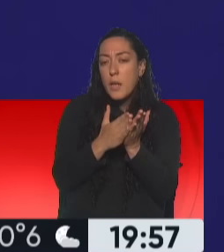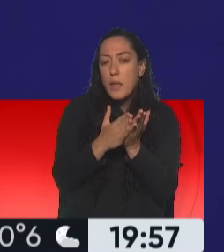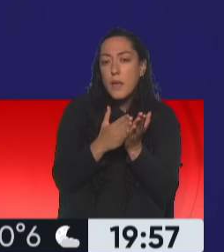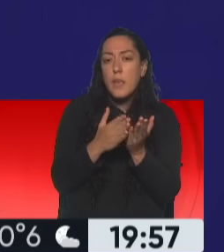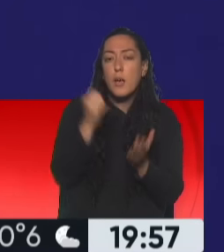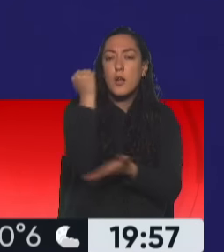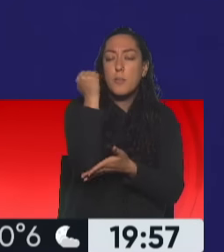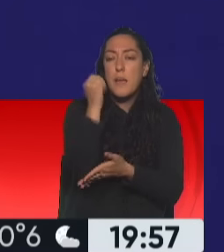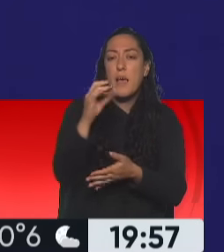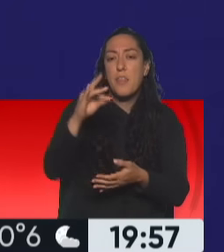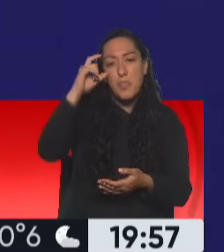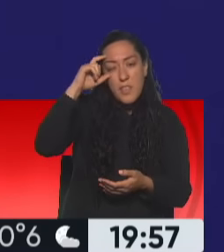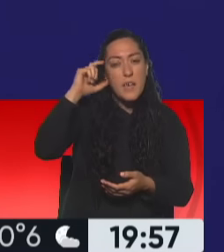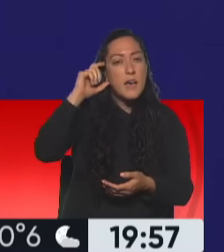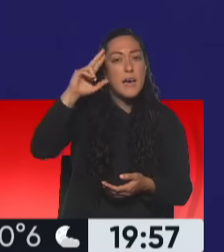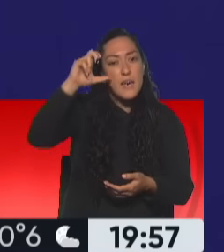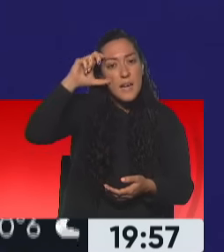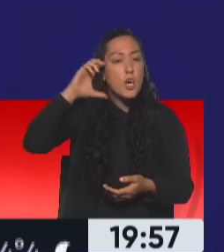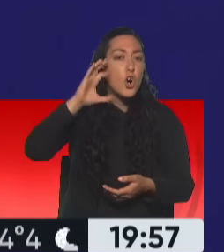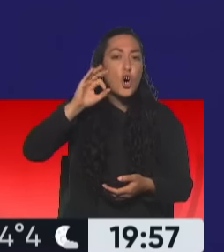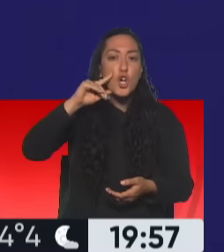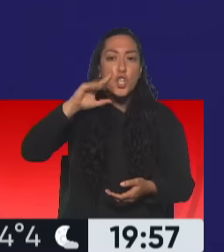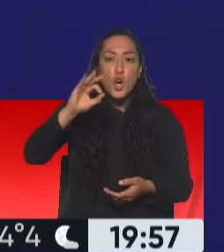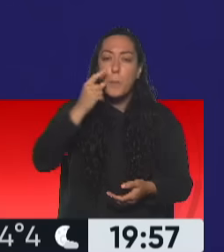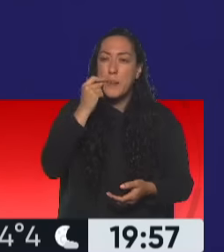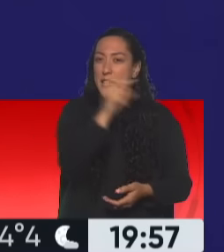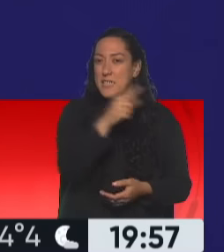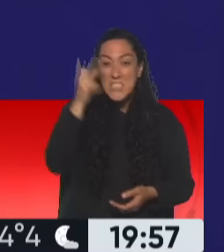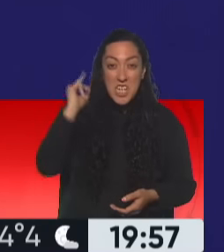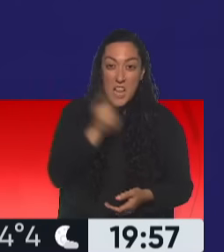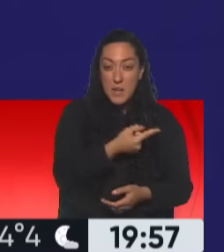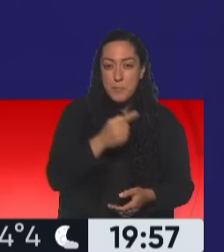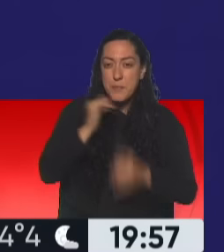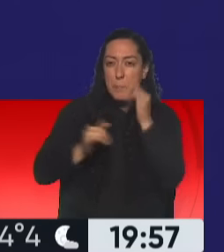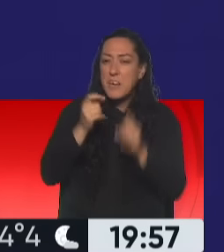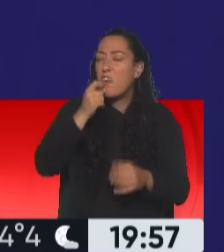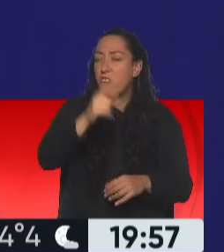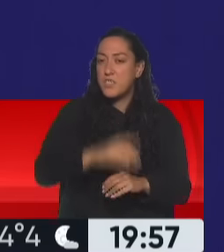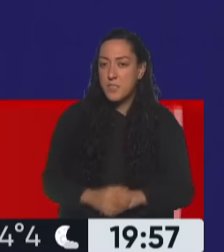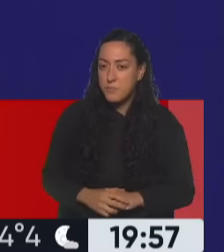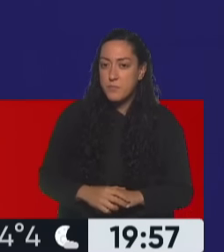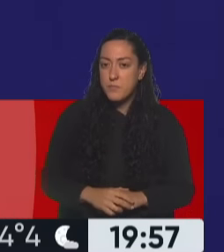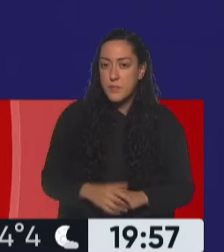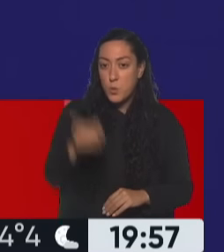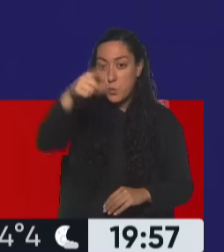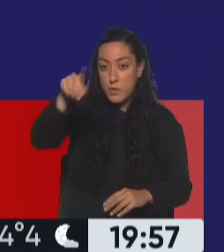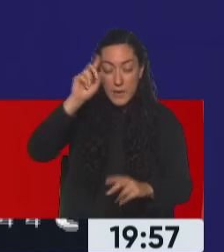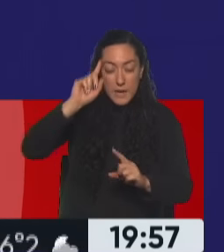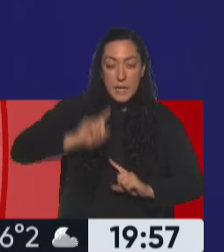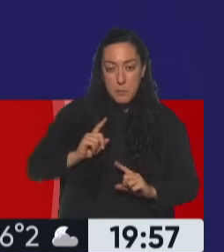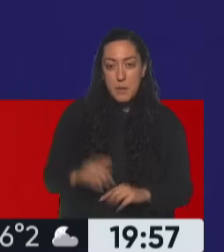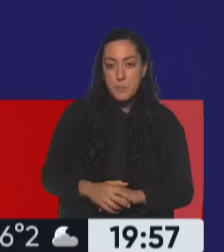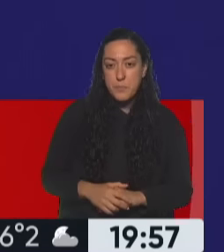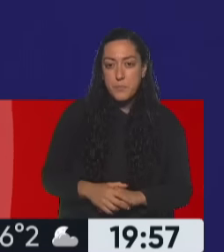de Gregorio, el chileno, ¿sí? Lo explica re fácil, créanme que bien APB.